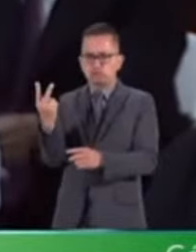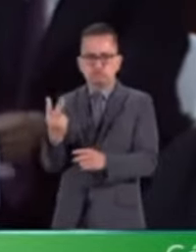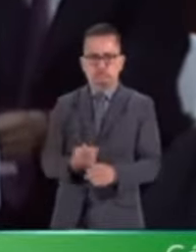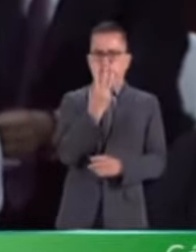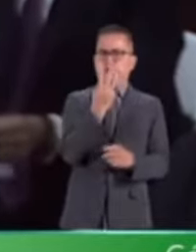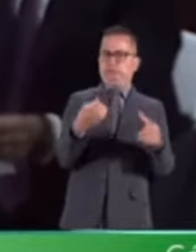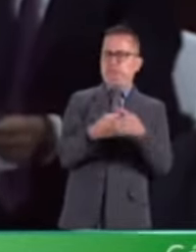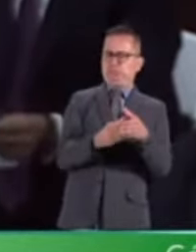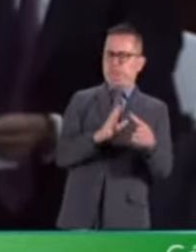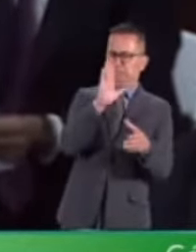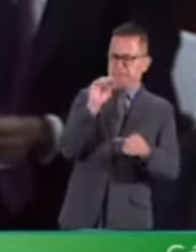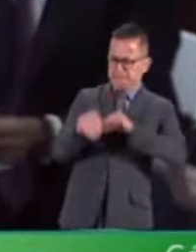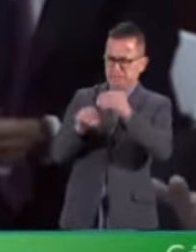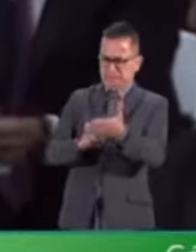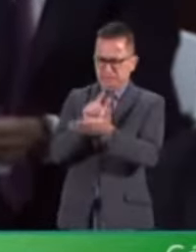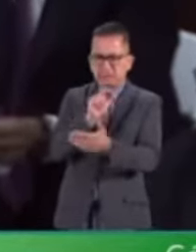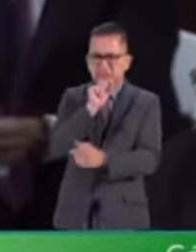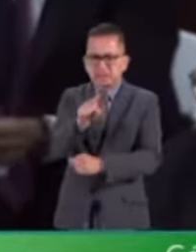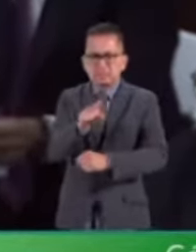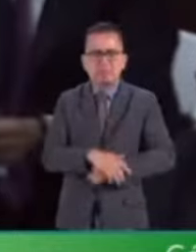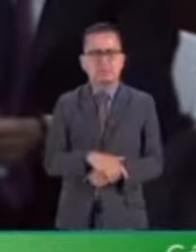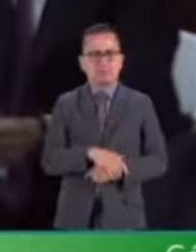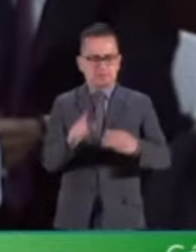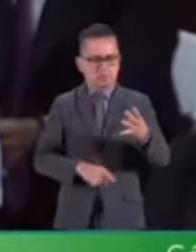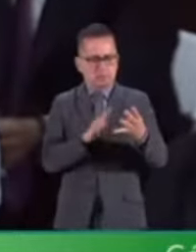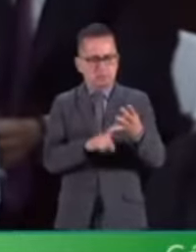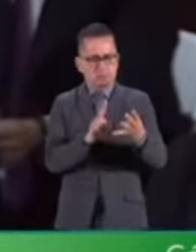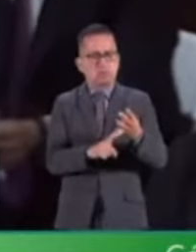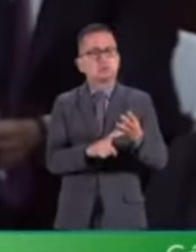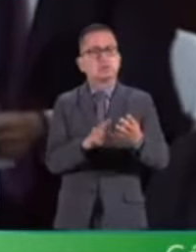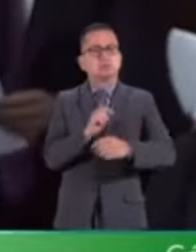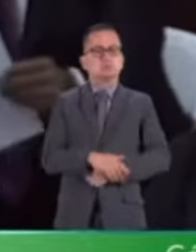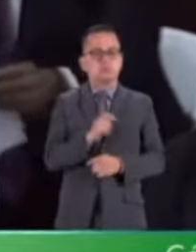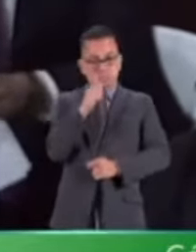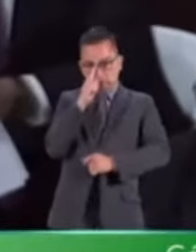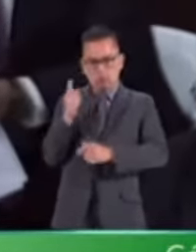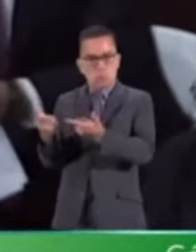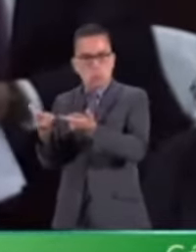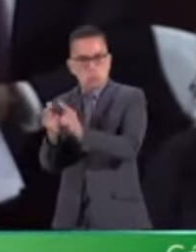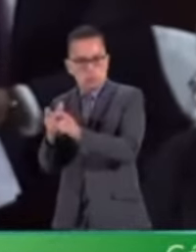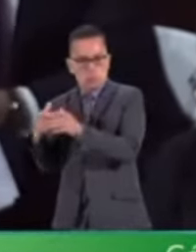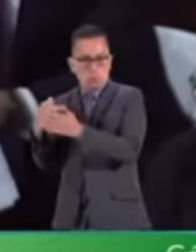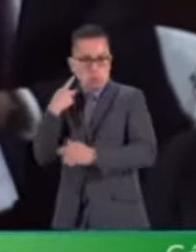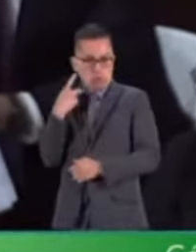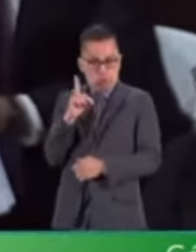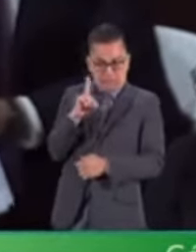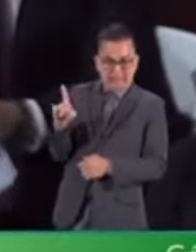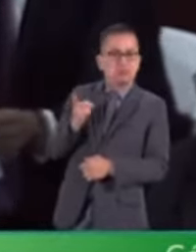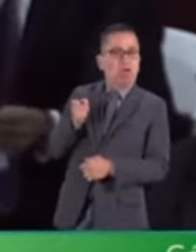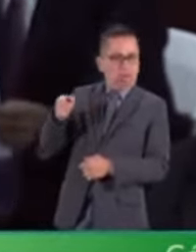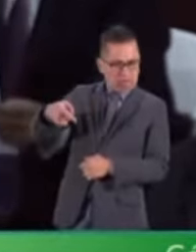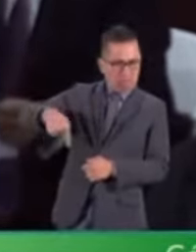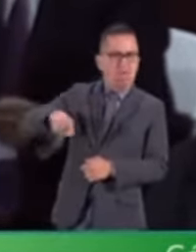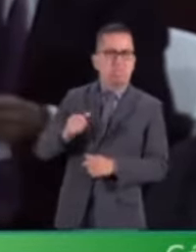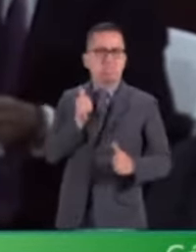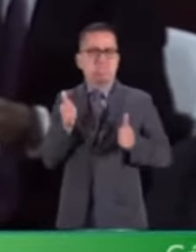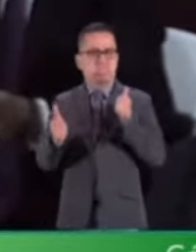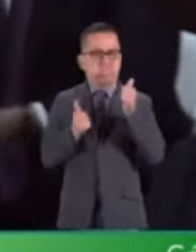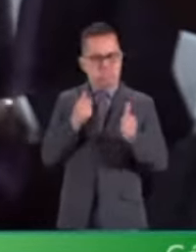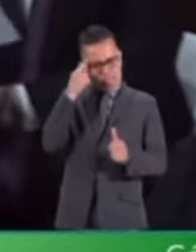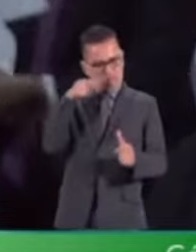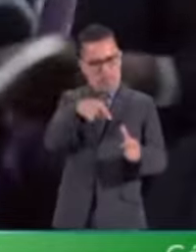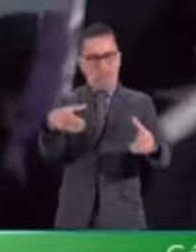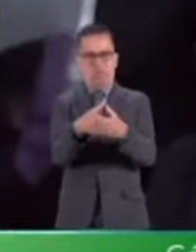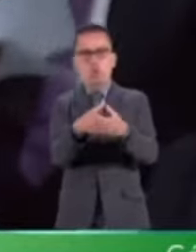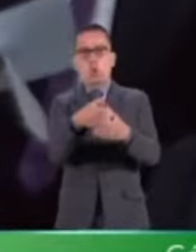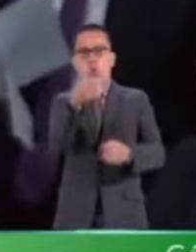se instrumentó y se usó por la derecha este mecanismo de la